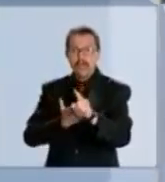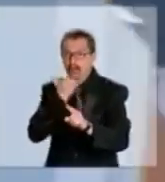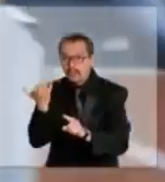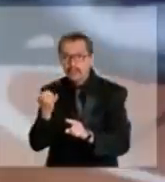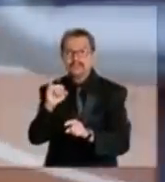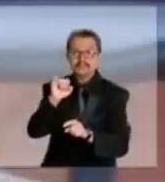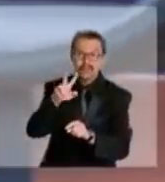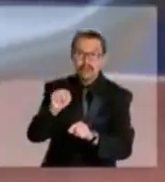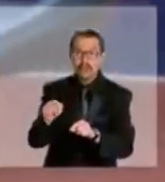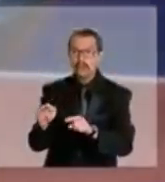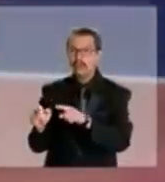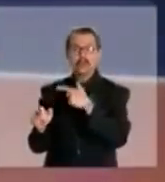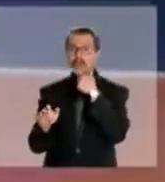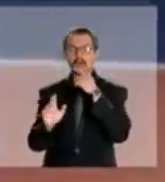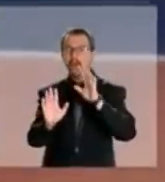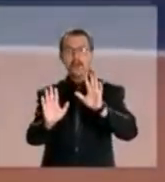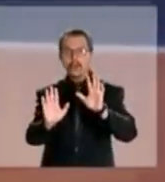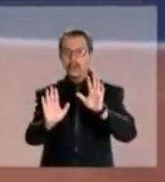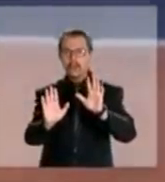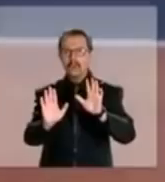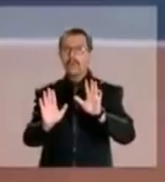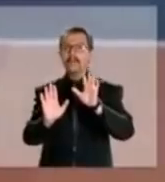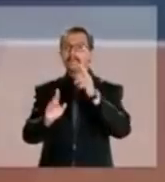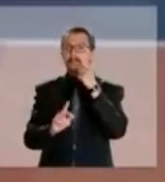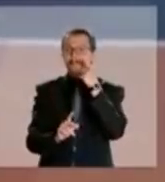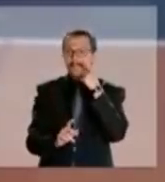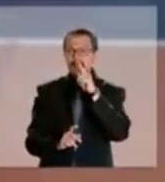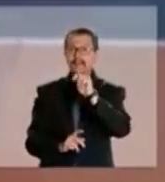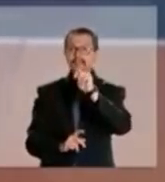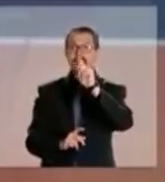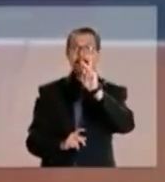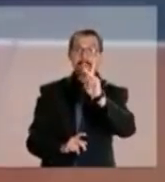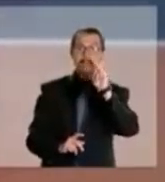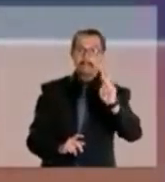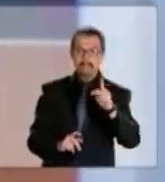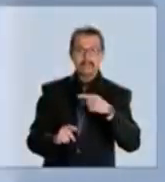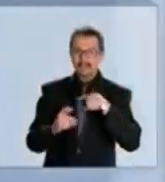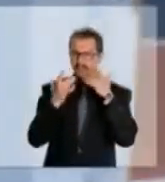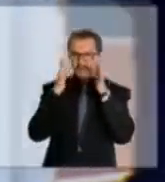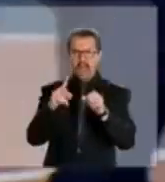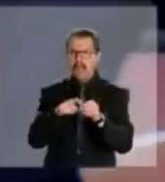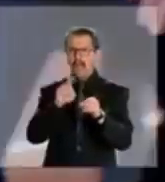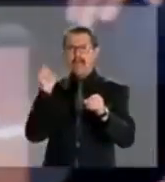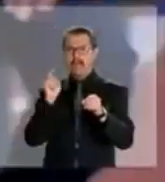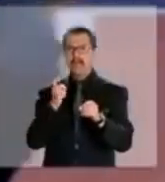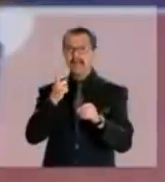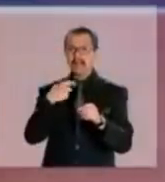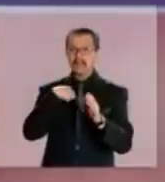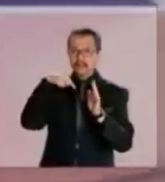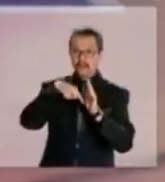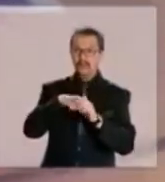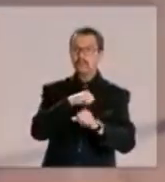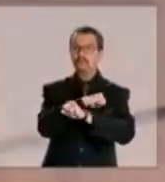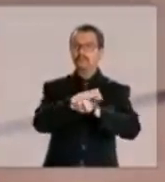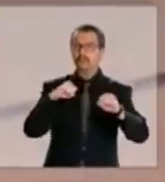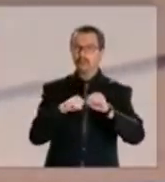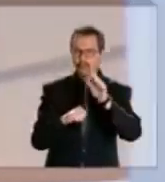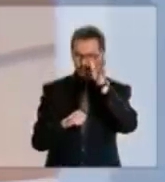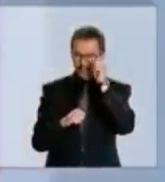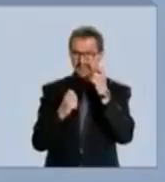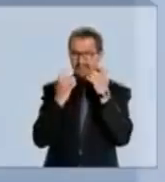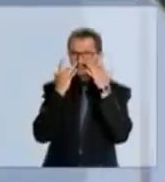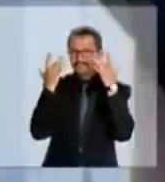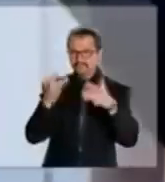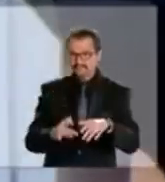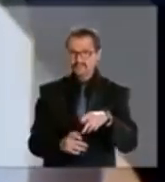refiero pp ya se salió acuerdos nuclear de irán que hace salió del acuerdo migratorio de la onu ya se salió del